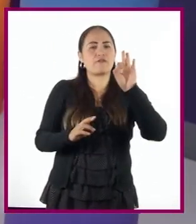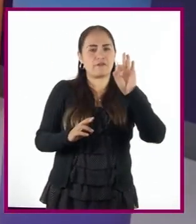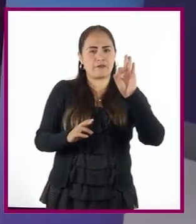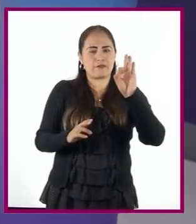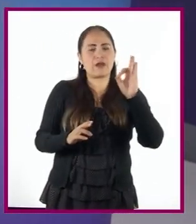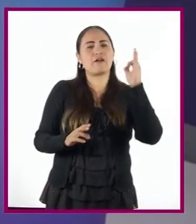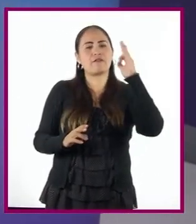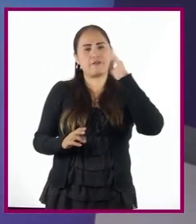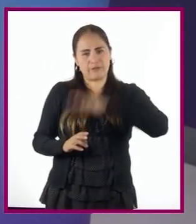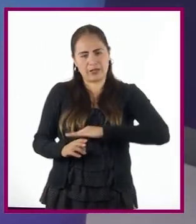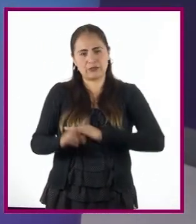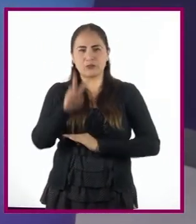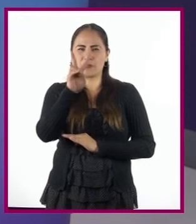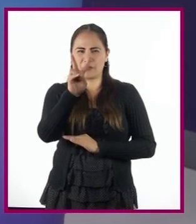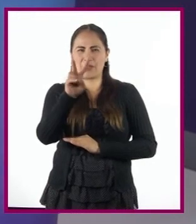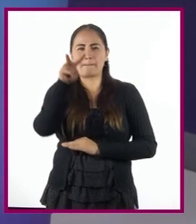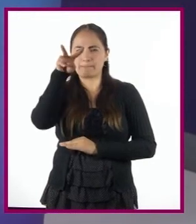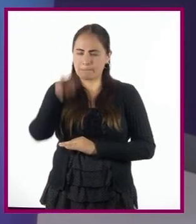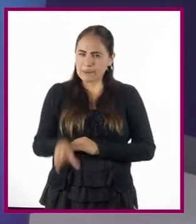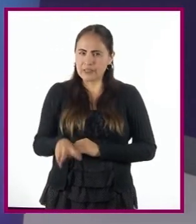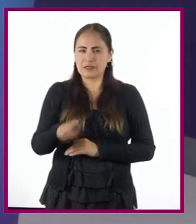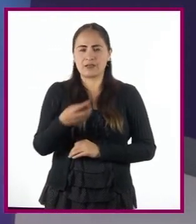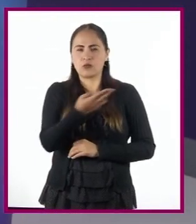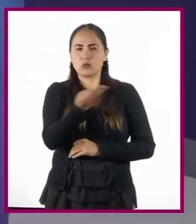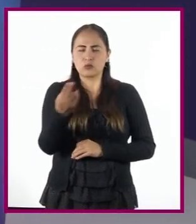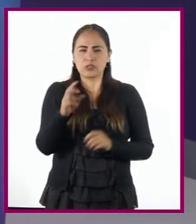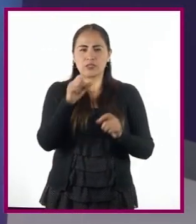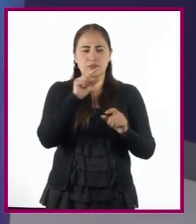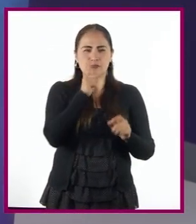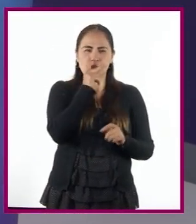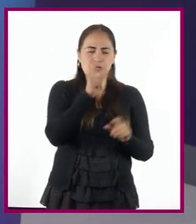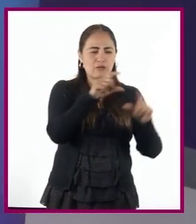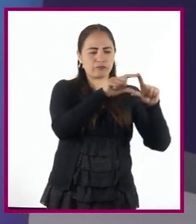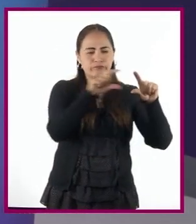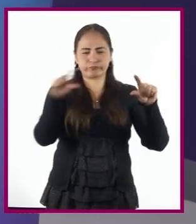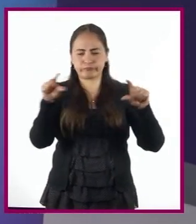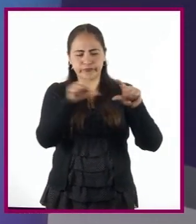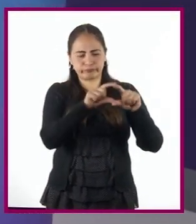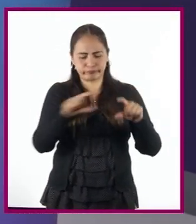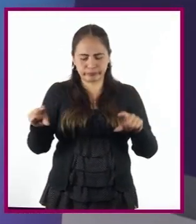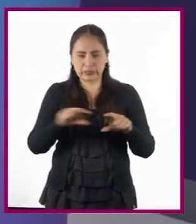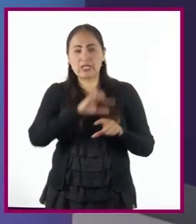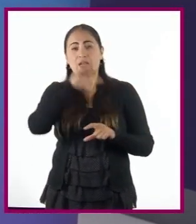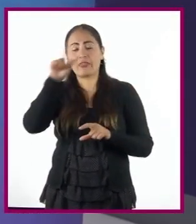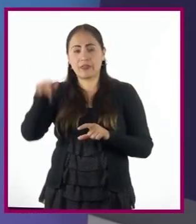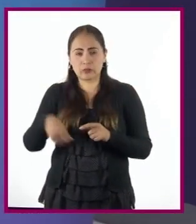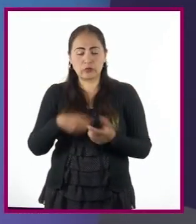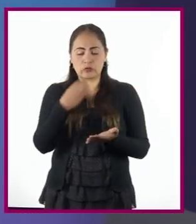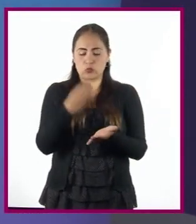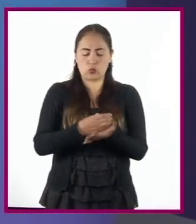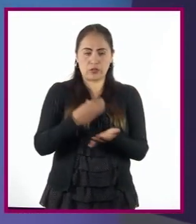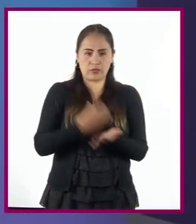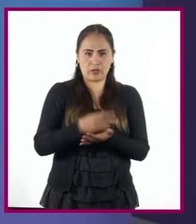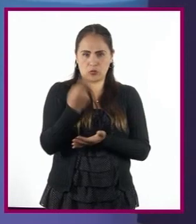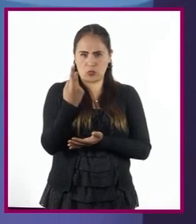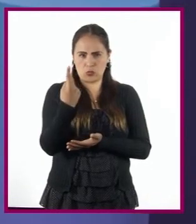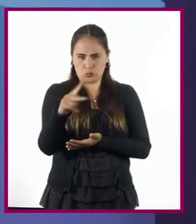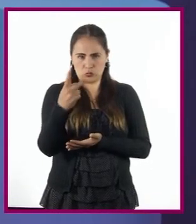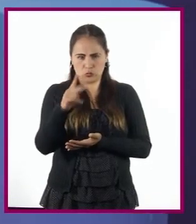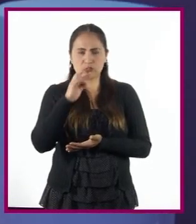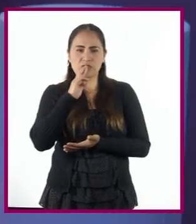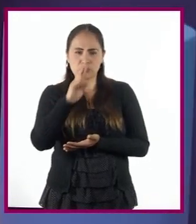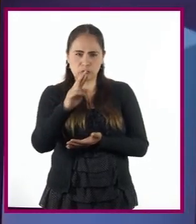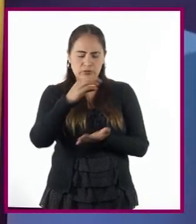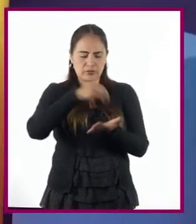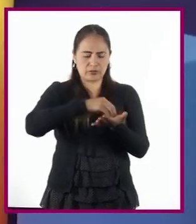verdadero las siguientes afirmaciones. Anoten sus conjeturas en el cuaderno para que posteriormente